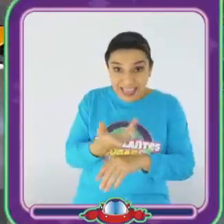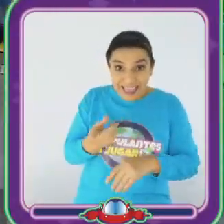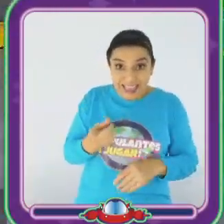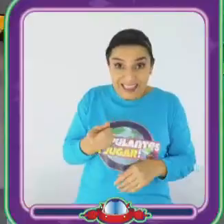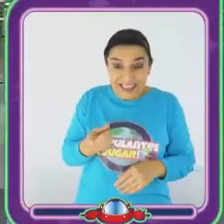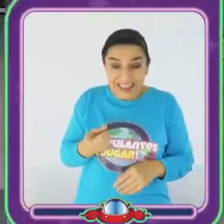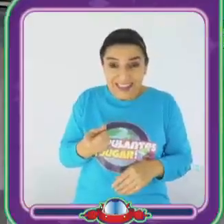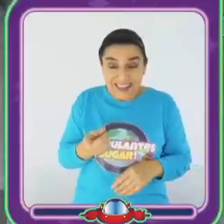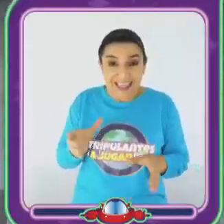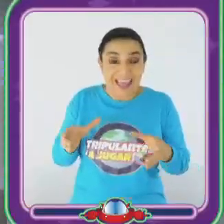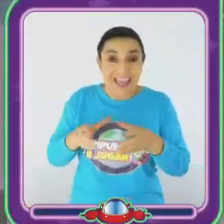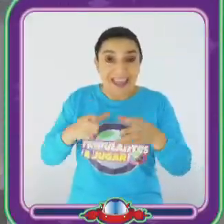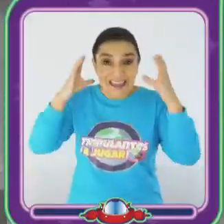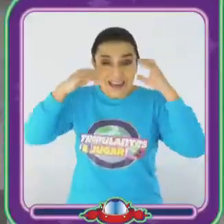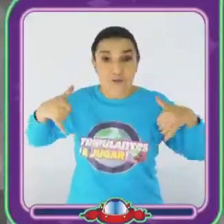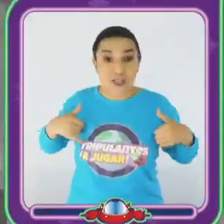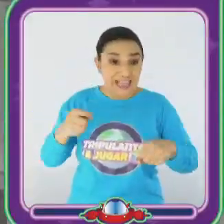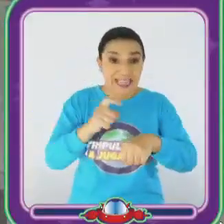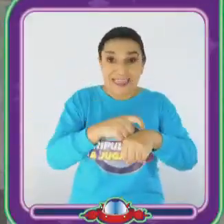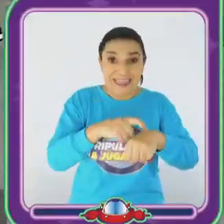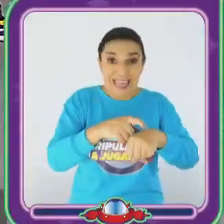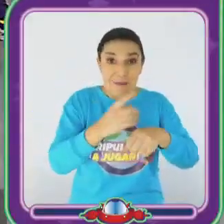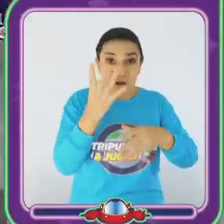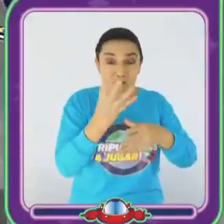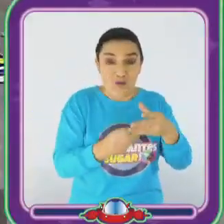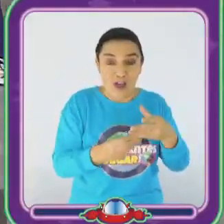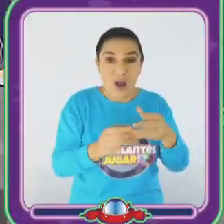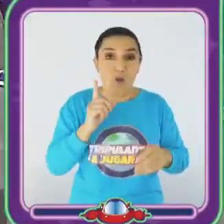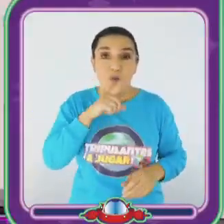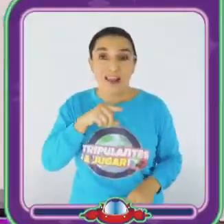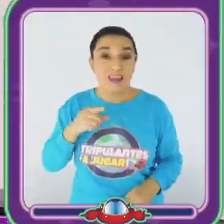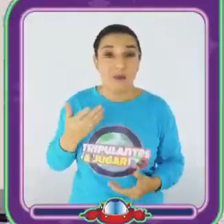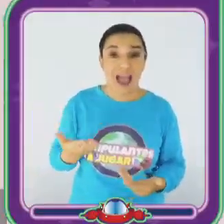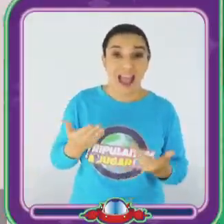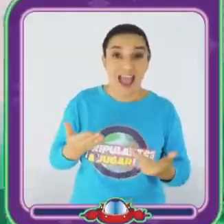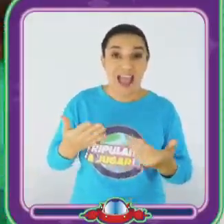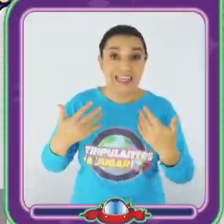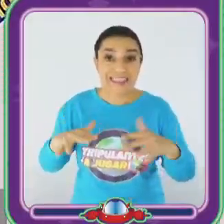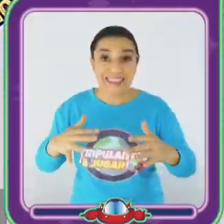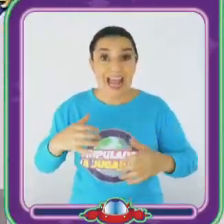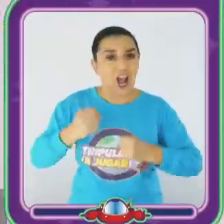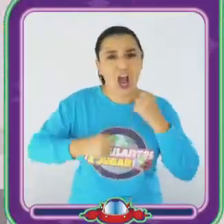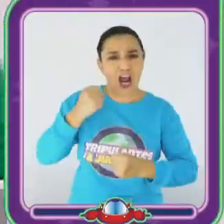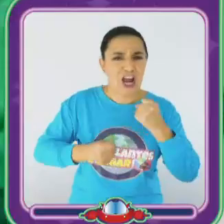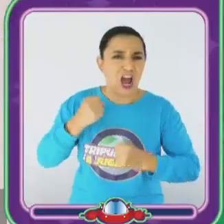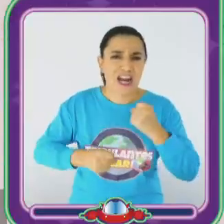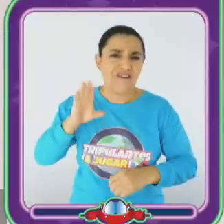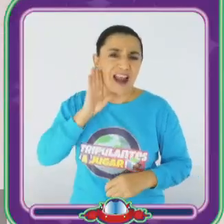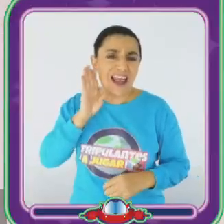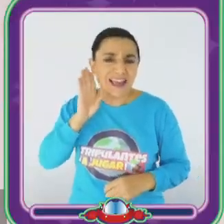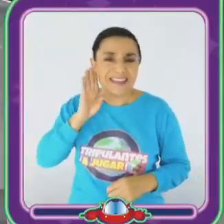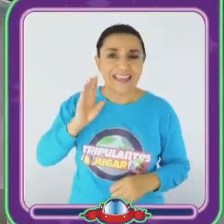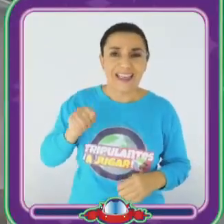¡Ahí está! Tripulación, el tiempo ya va en la mitad. ¡Y trae la última! ¡Corre,